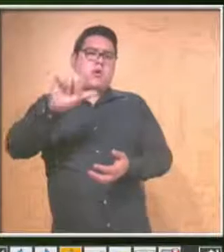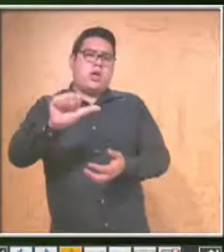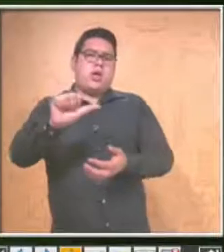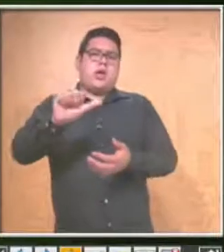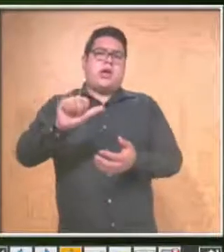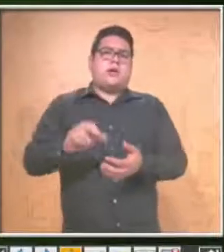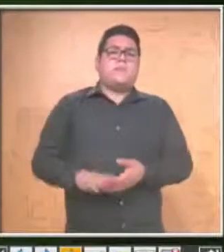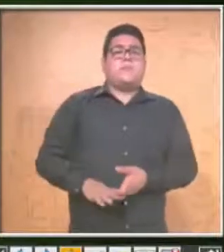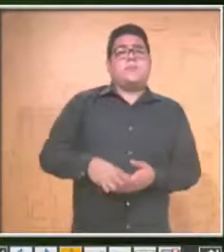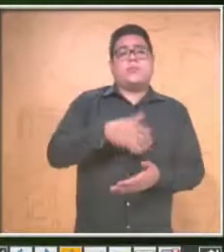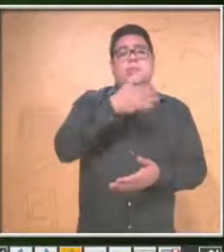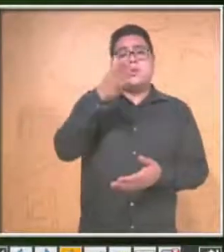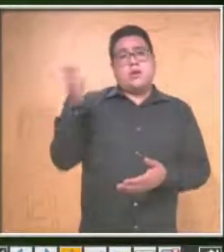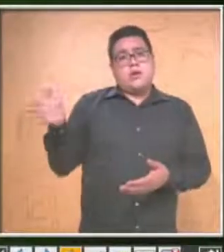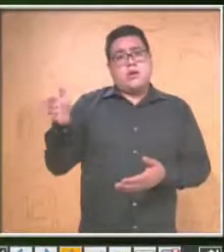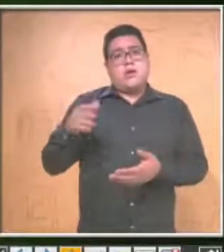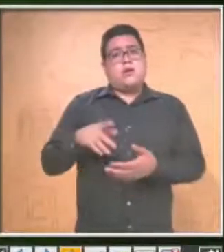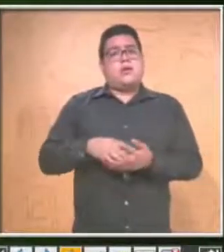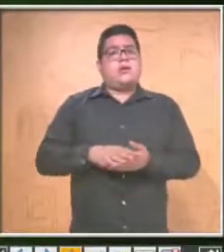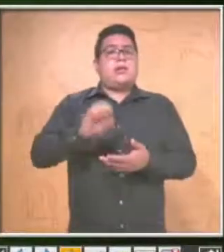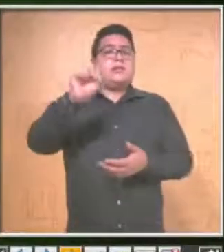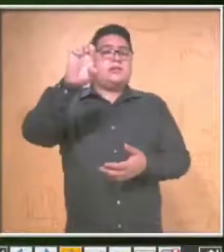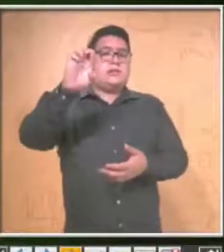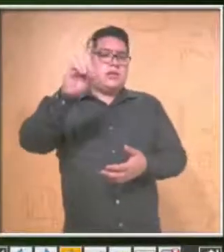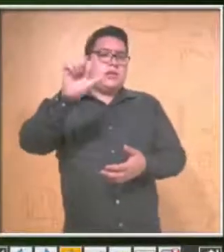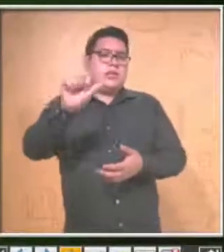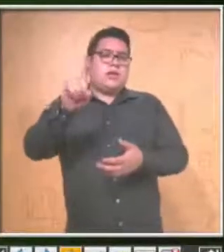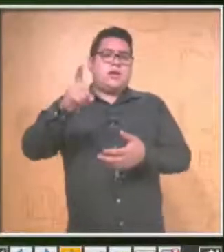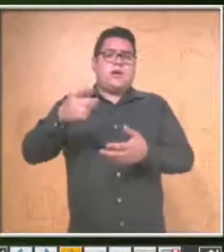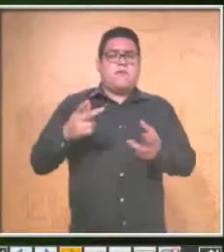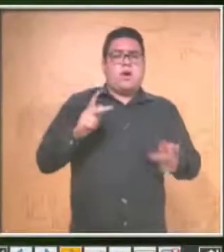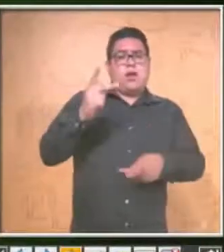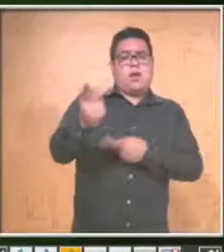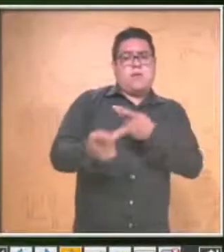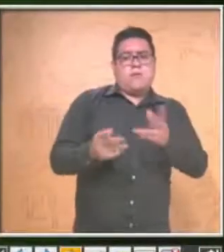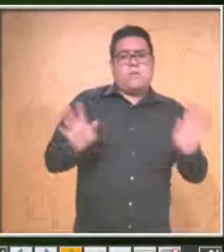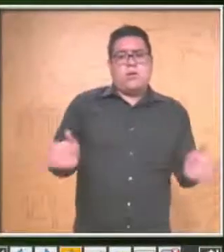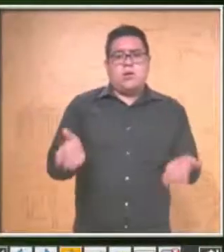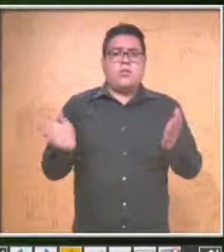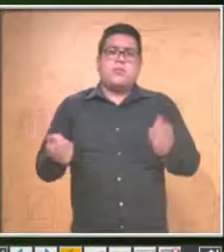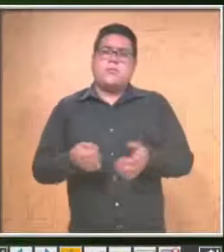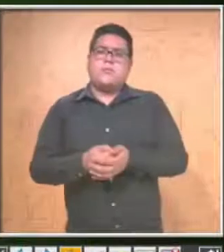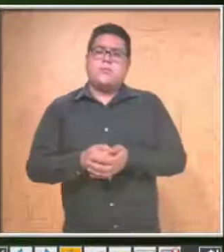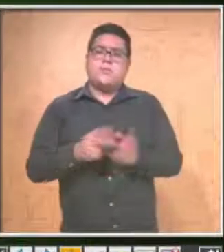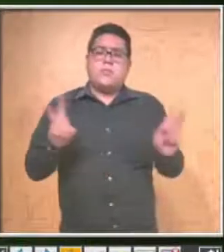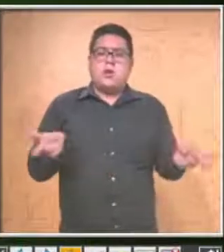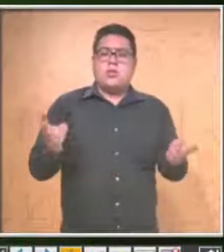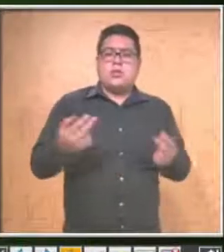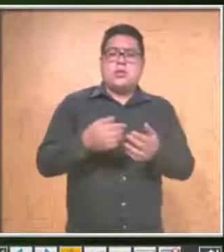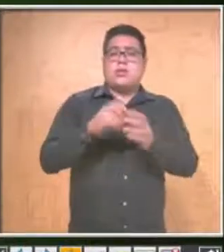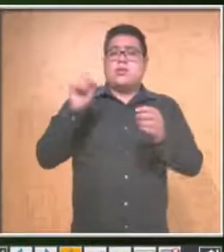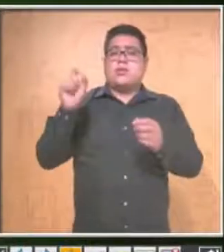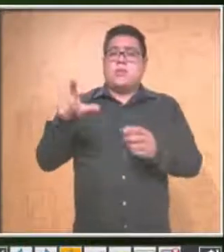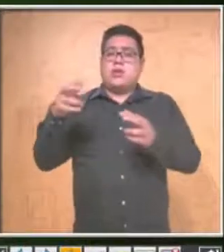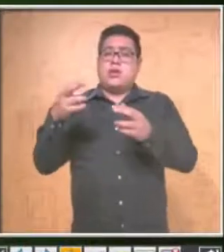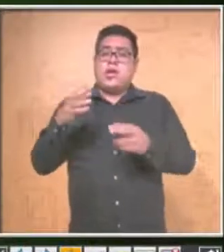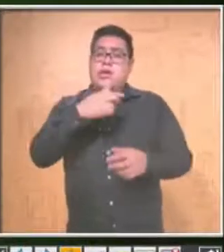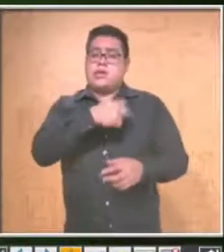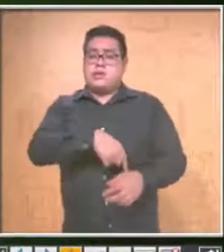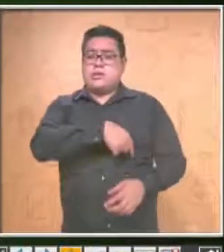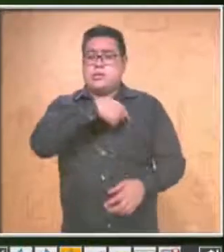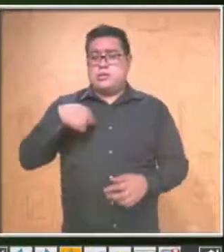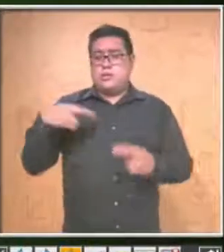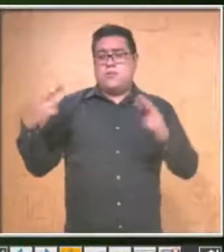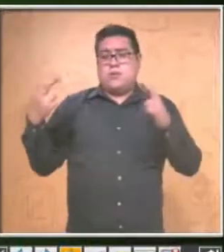productos propios para el mercado mundial, y practicaron el taoísmo, una de las religiones predominantes en aquellas